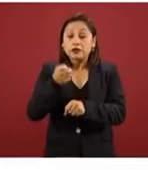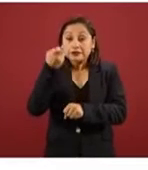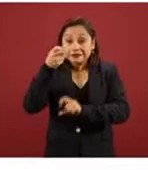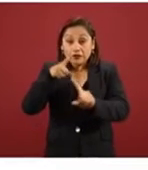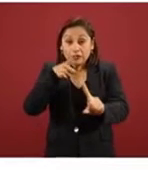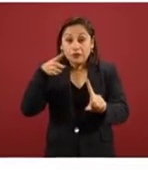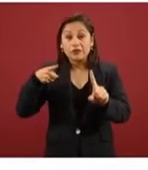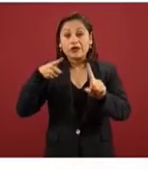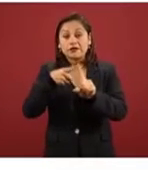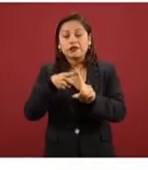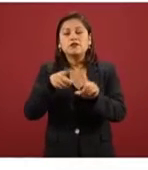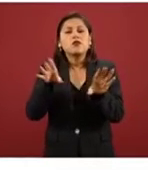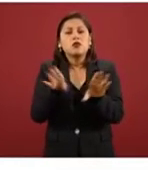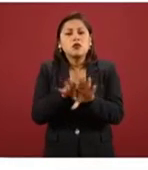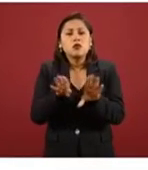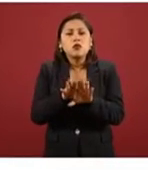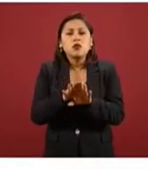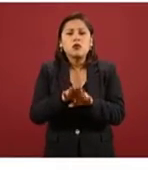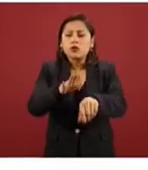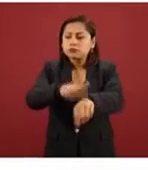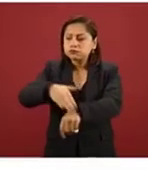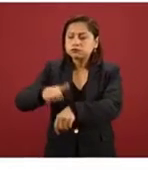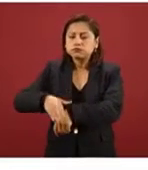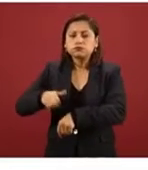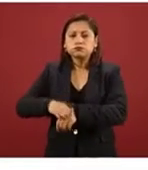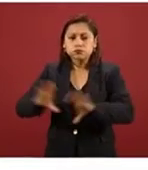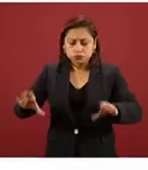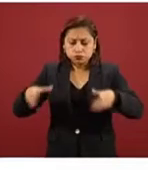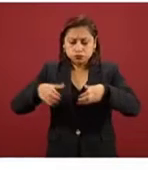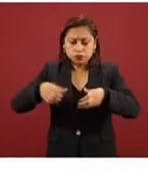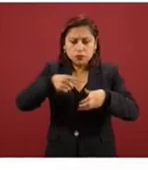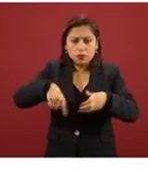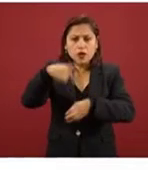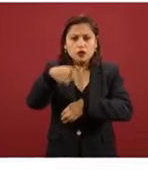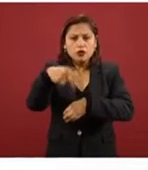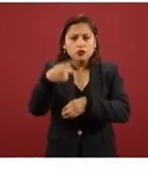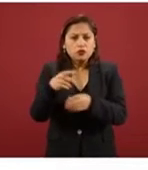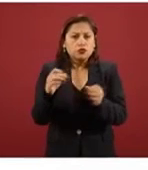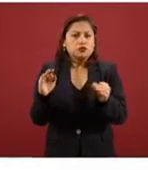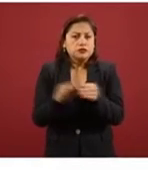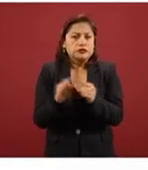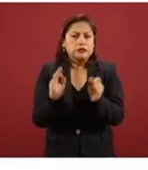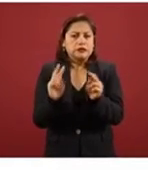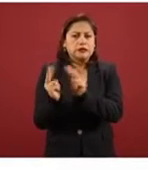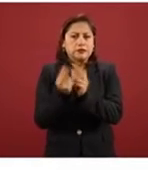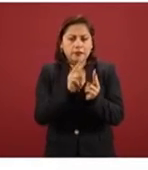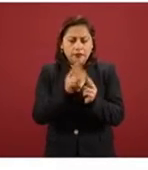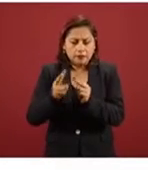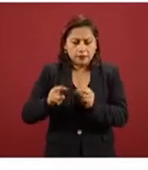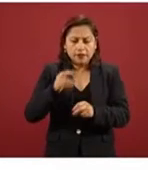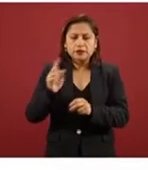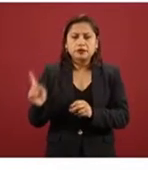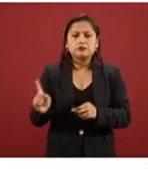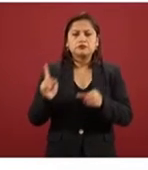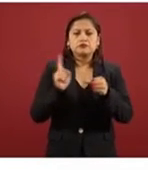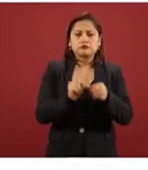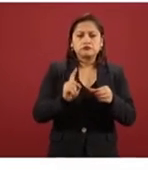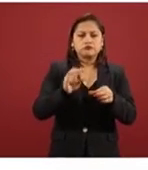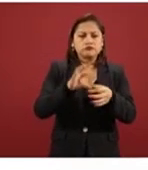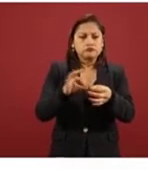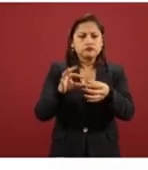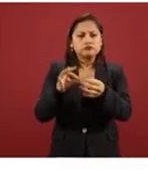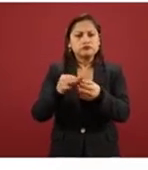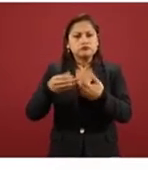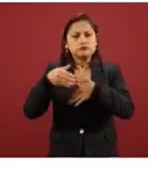el estar generando asambleas comunitarias para informar a la población acerca del riesgo y cómo atender el riesgo en el